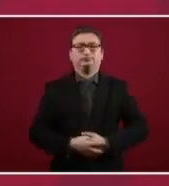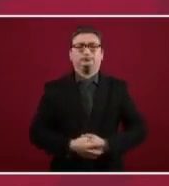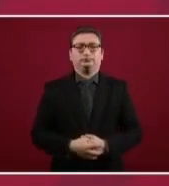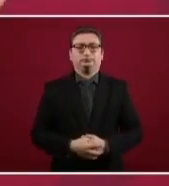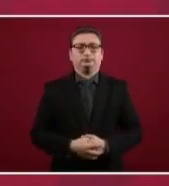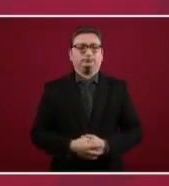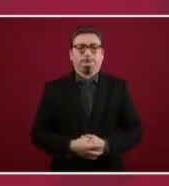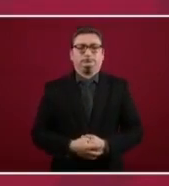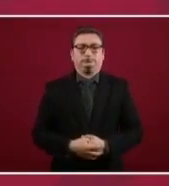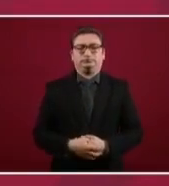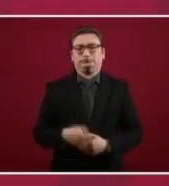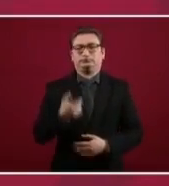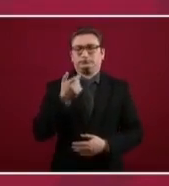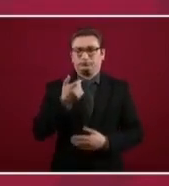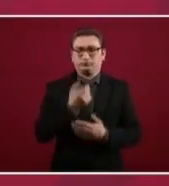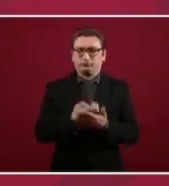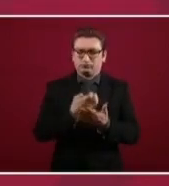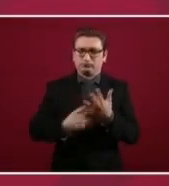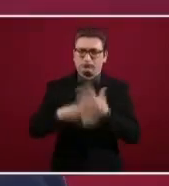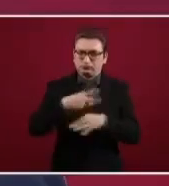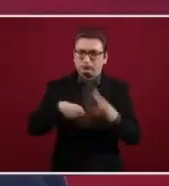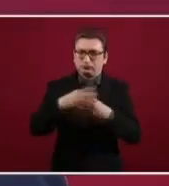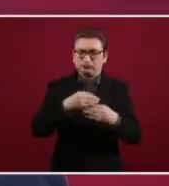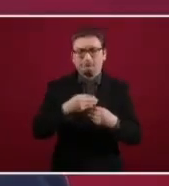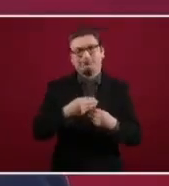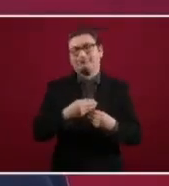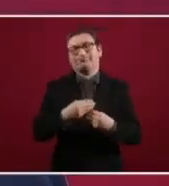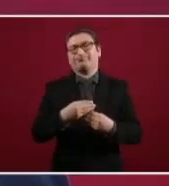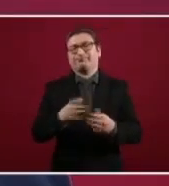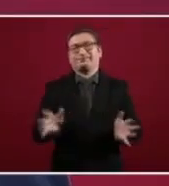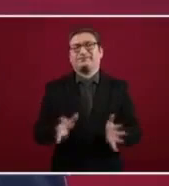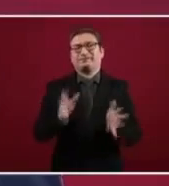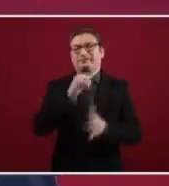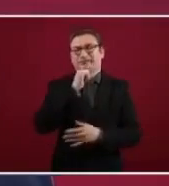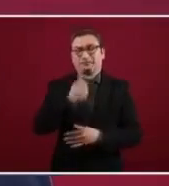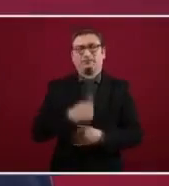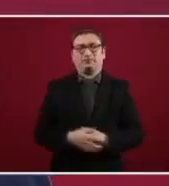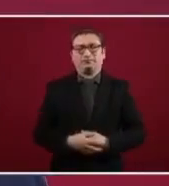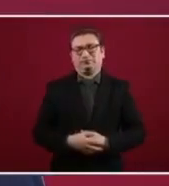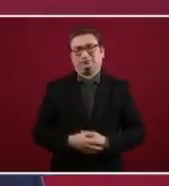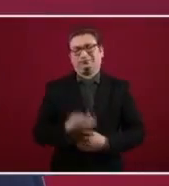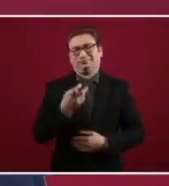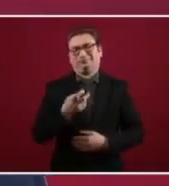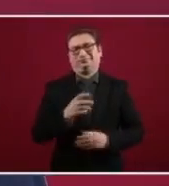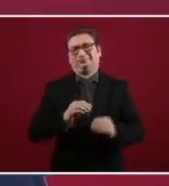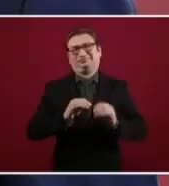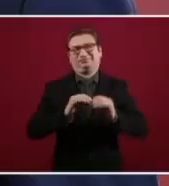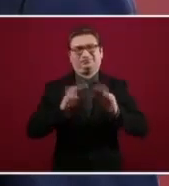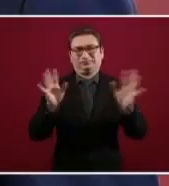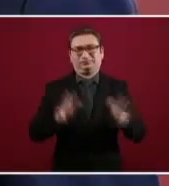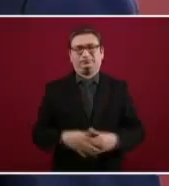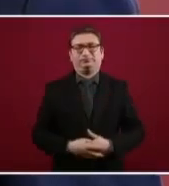nos impulsaba la economía eso está muy claro